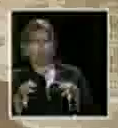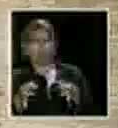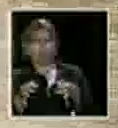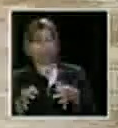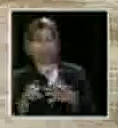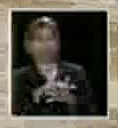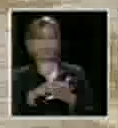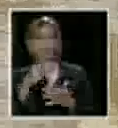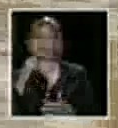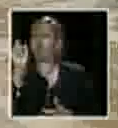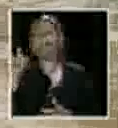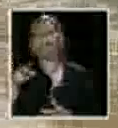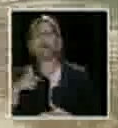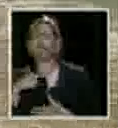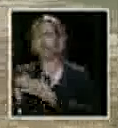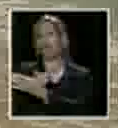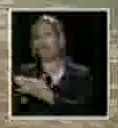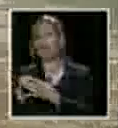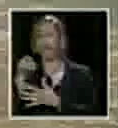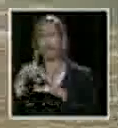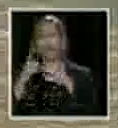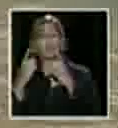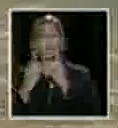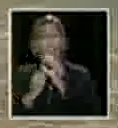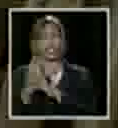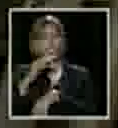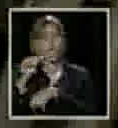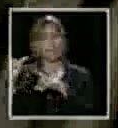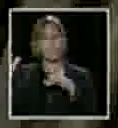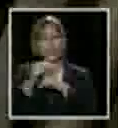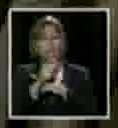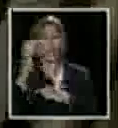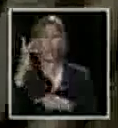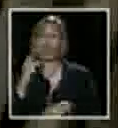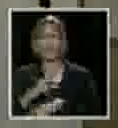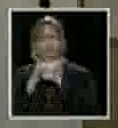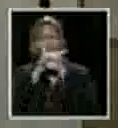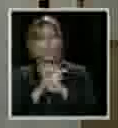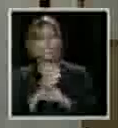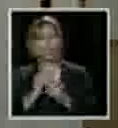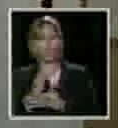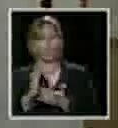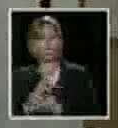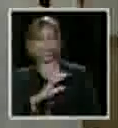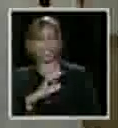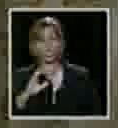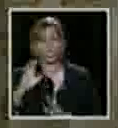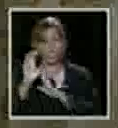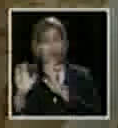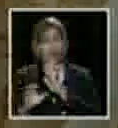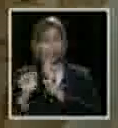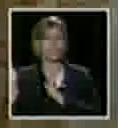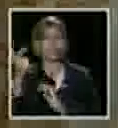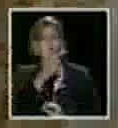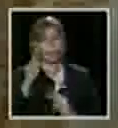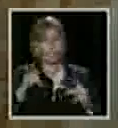eso dicen tienen que fiscalizar al Departamento de Recursos Naturales y Ambientales para defender los derechos constitucionales de todo el pueblo